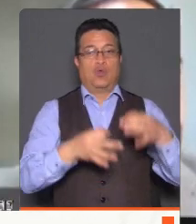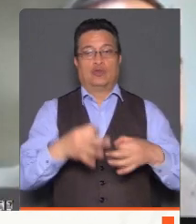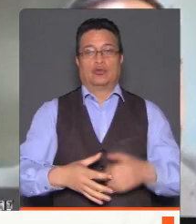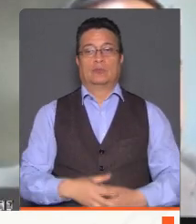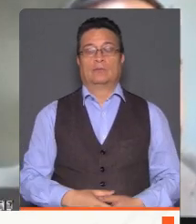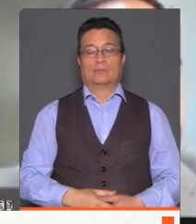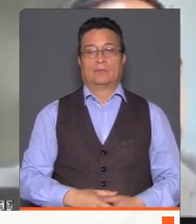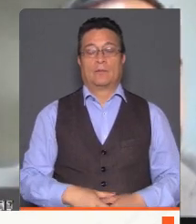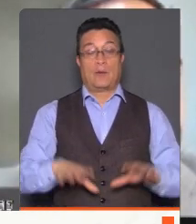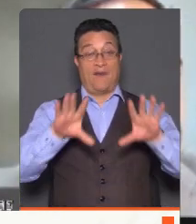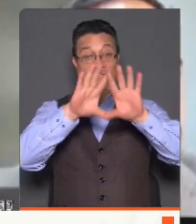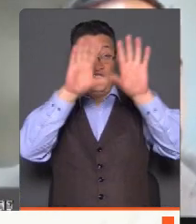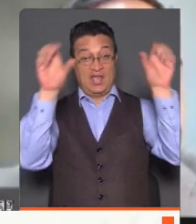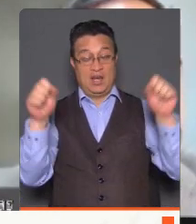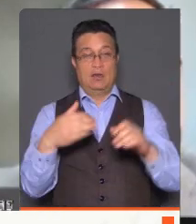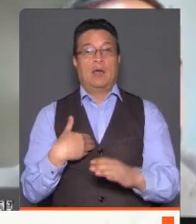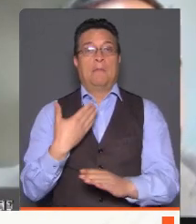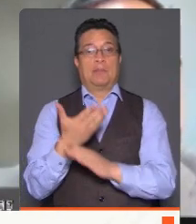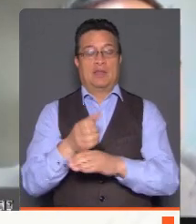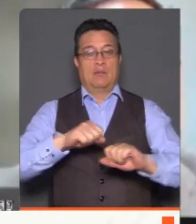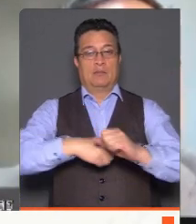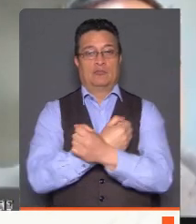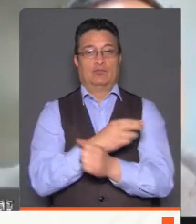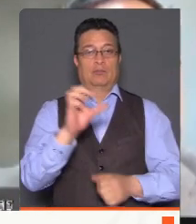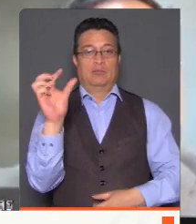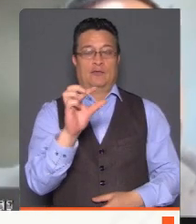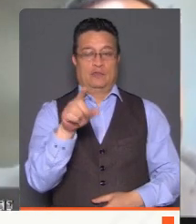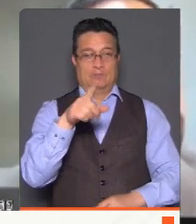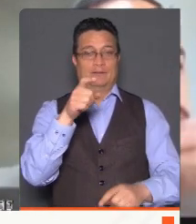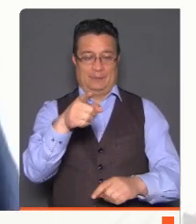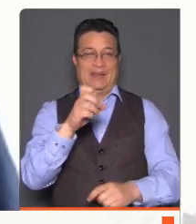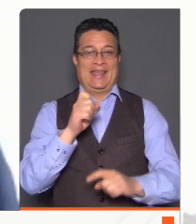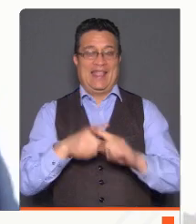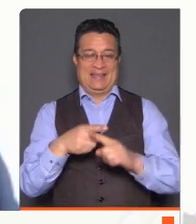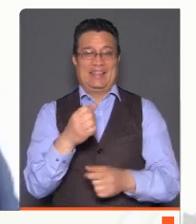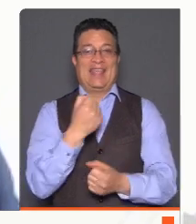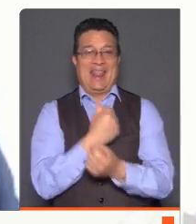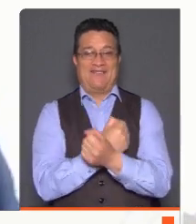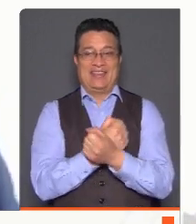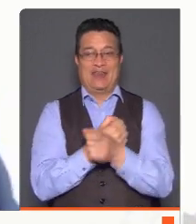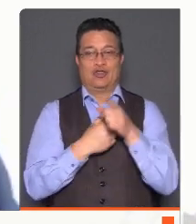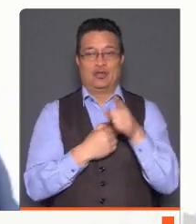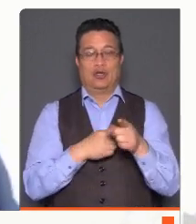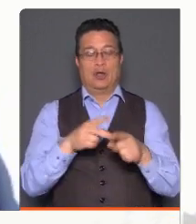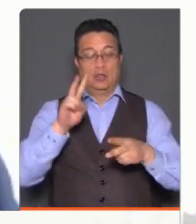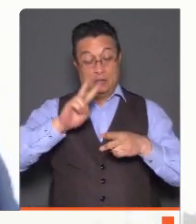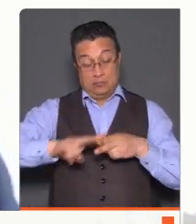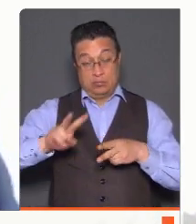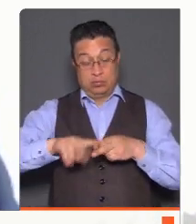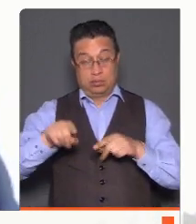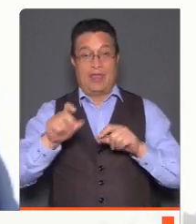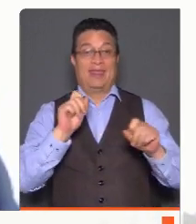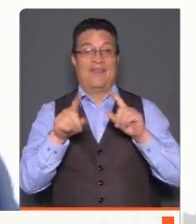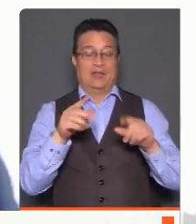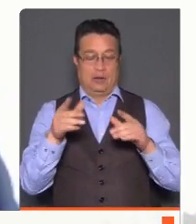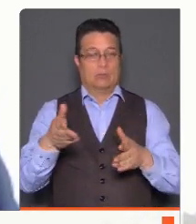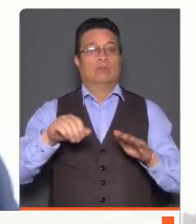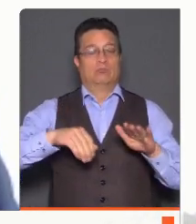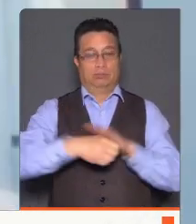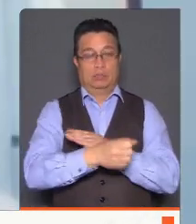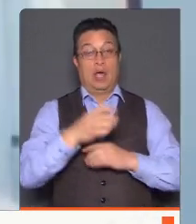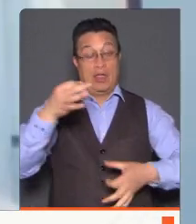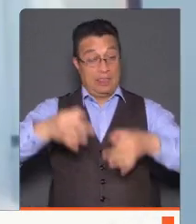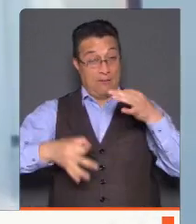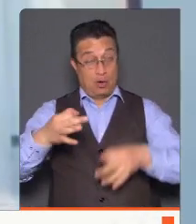La Fiscalía solicitó prisión preventiva para el ex oficial de carabineros mientras se resuelven esas acciones de la defensa. Pero el tribunal